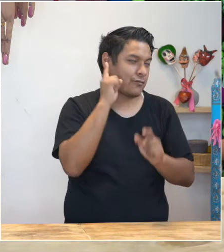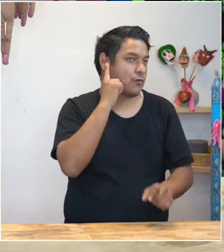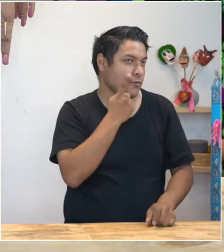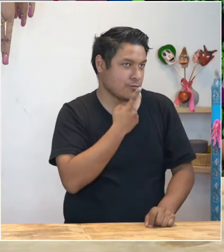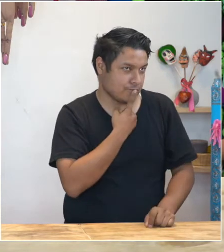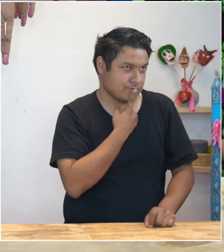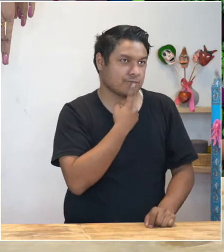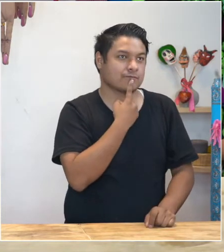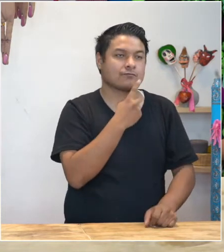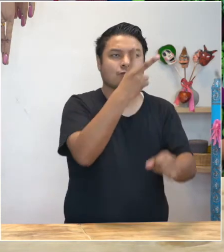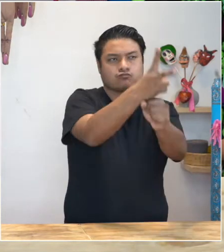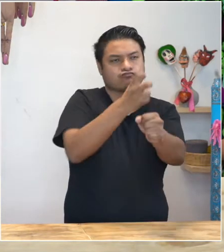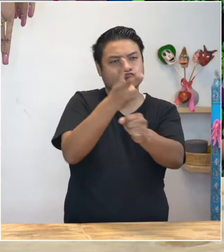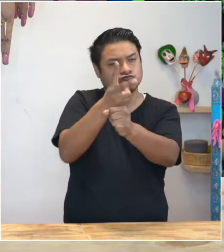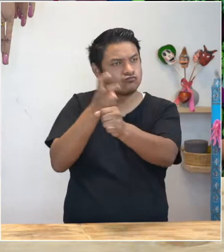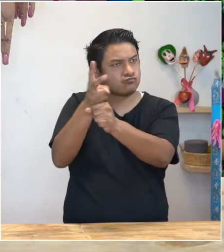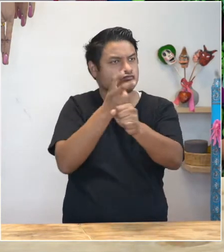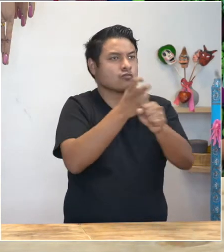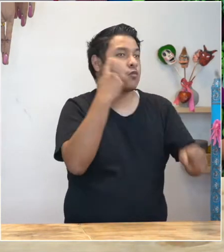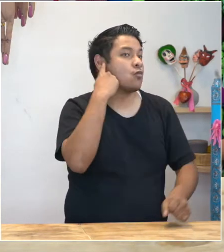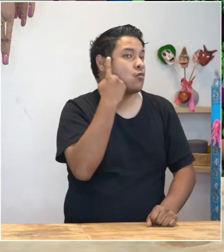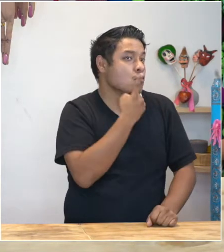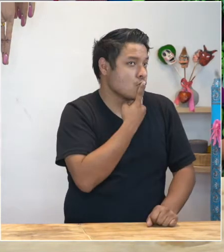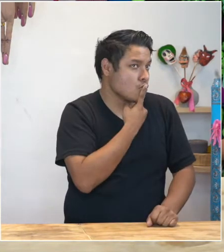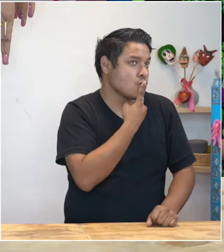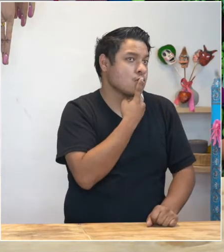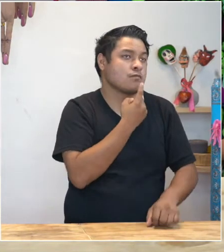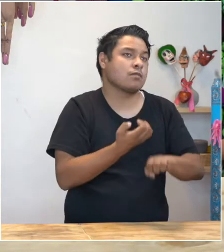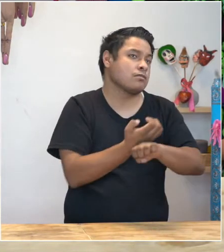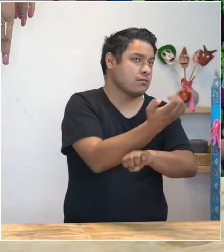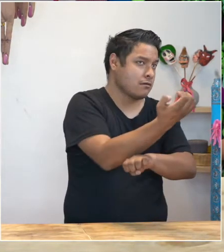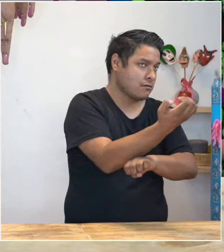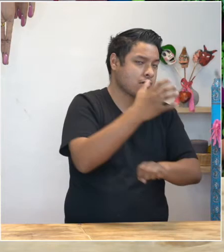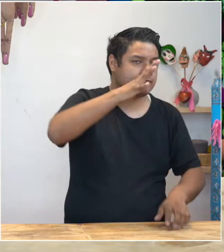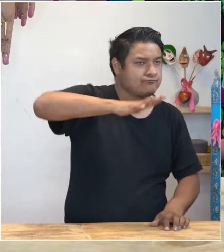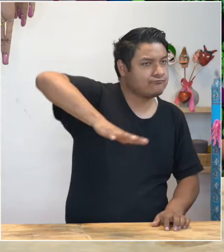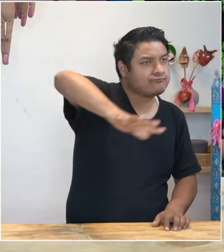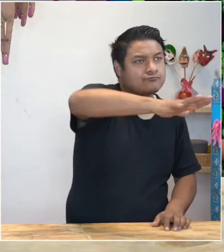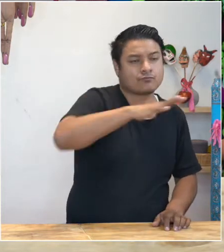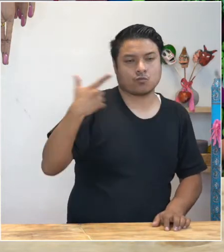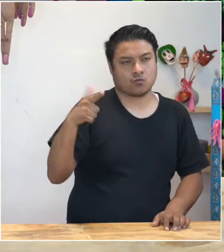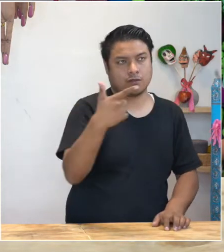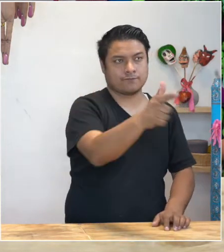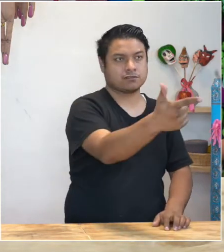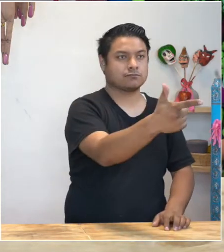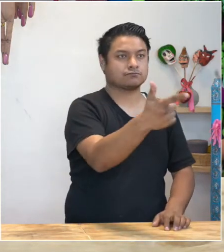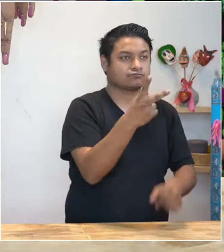y podían compartir, podían convivir, podían tener esta experiencia, esta calidez,